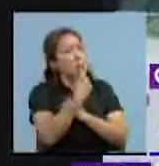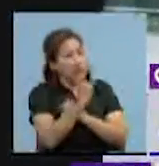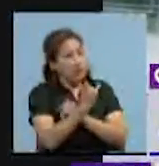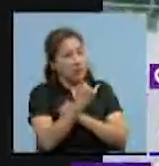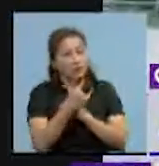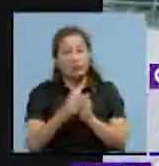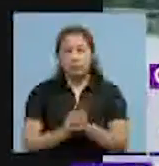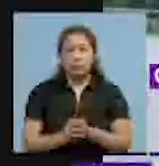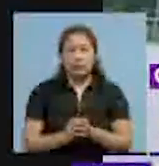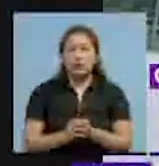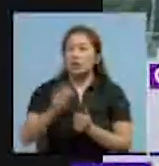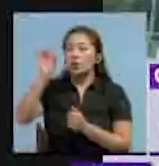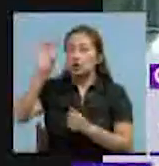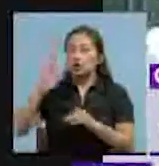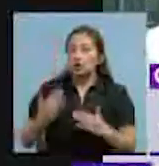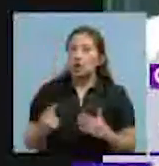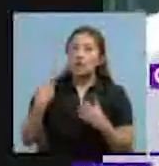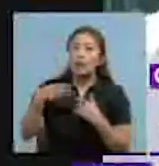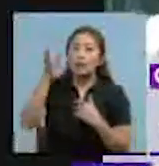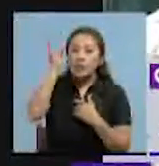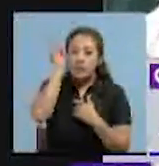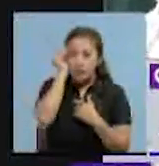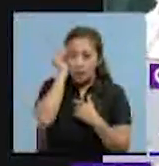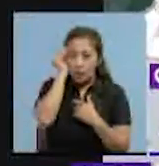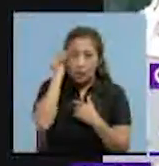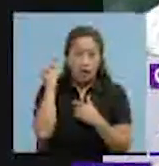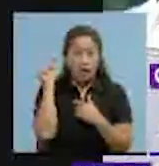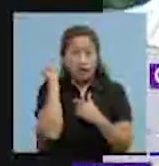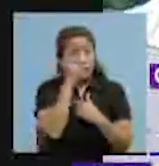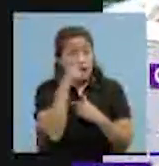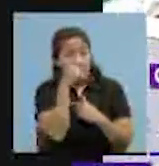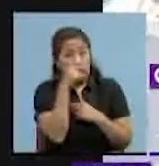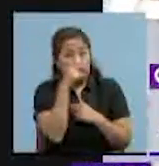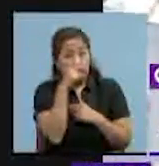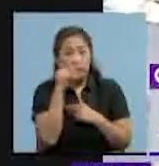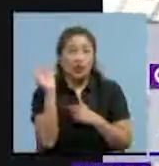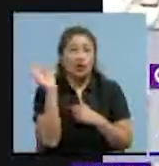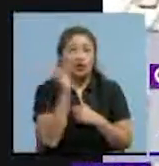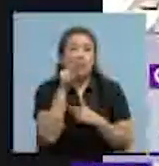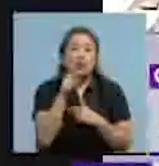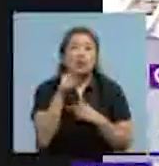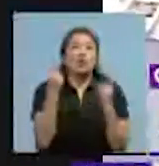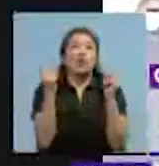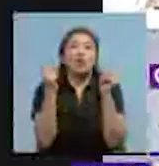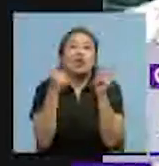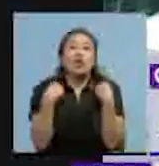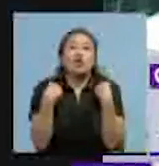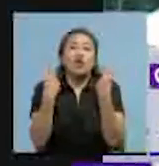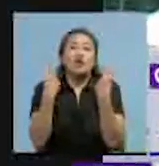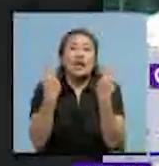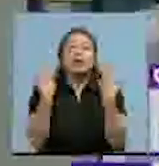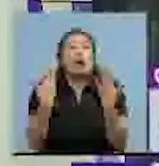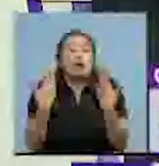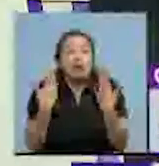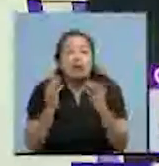No. Solamente para recordar, Cristian, toda esta peripecia que van a hacer los hinchas